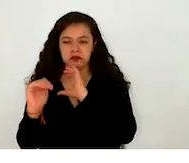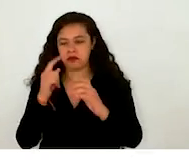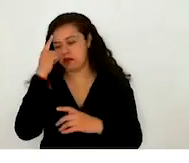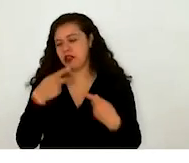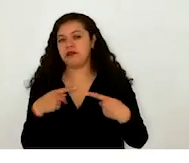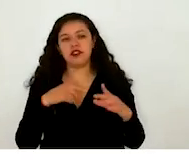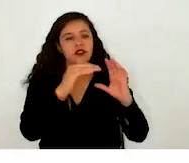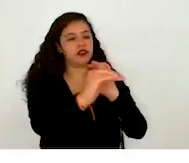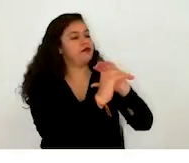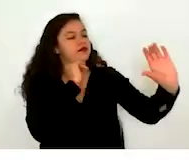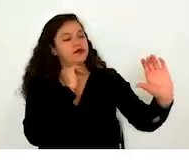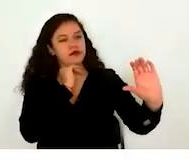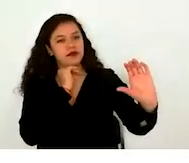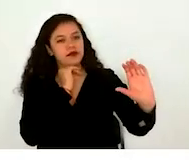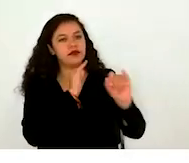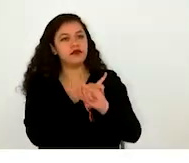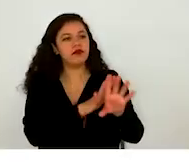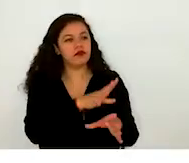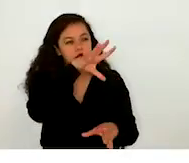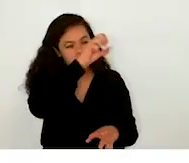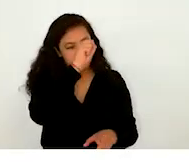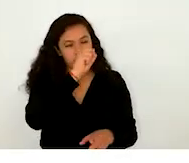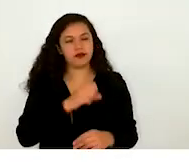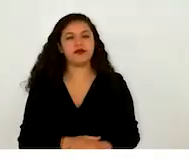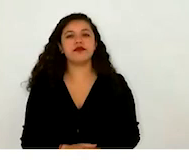es la persona que recibe y acá está la información transmitida